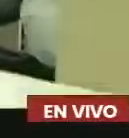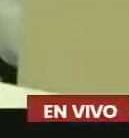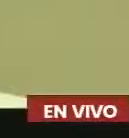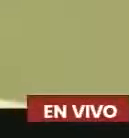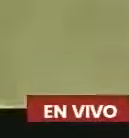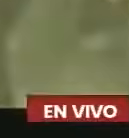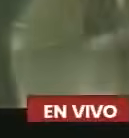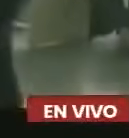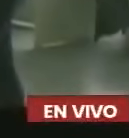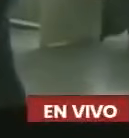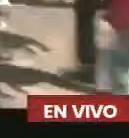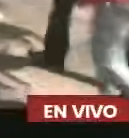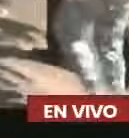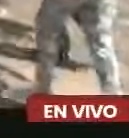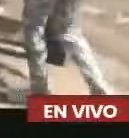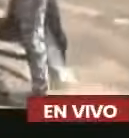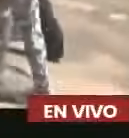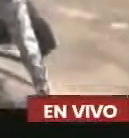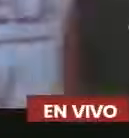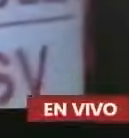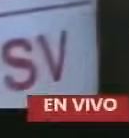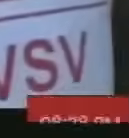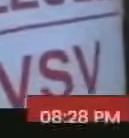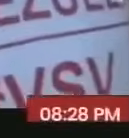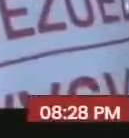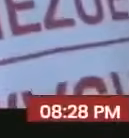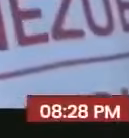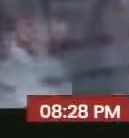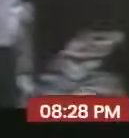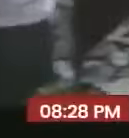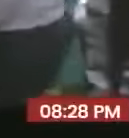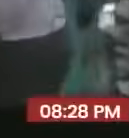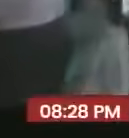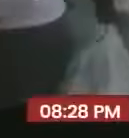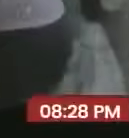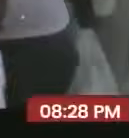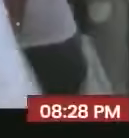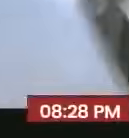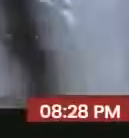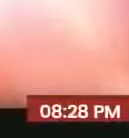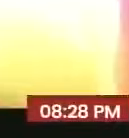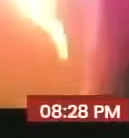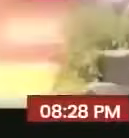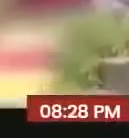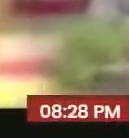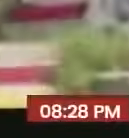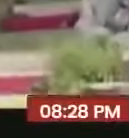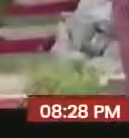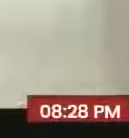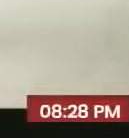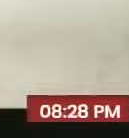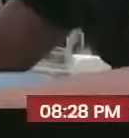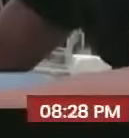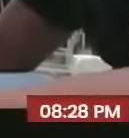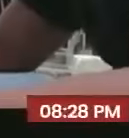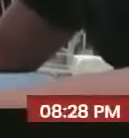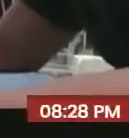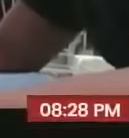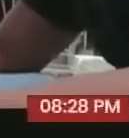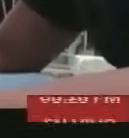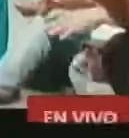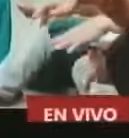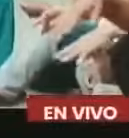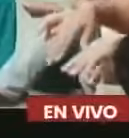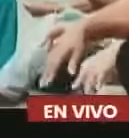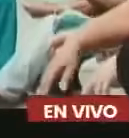de igualdad social, el estado de felicidad social que fundó nuestro comandante Chávez en la idea de Bolívar en Angostura.